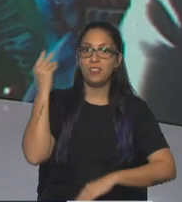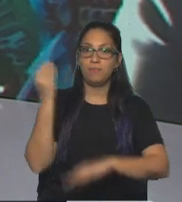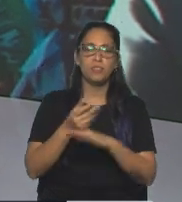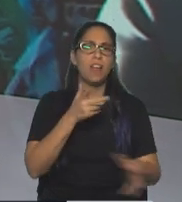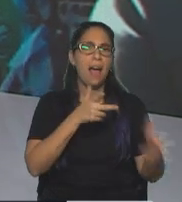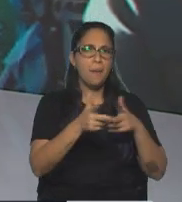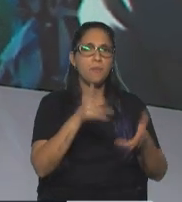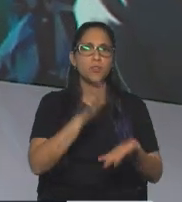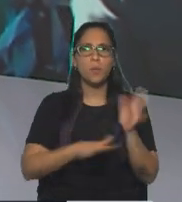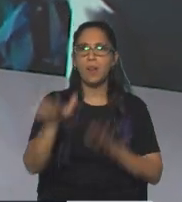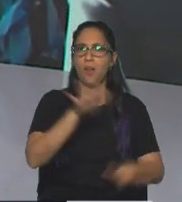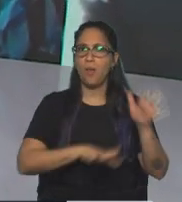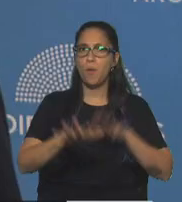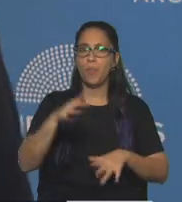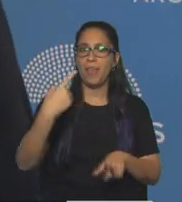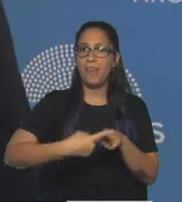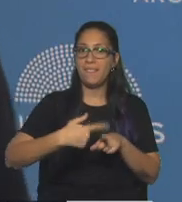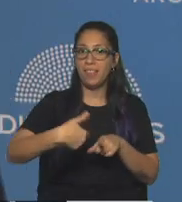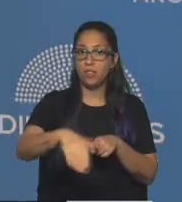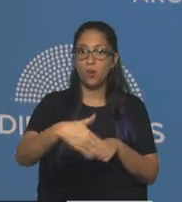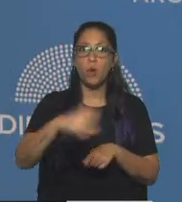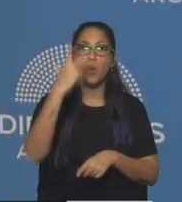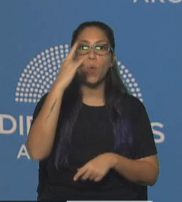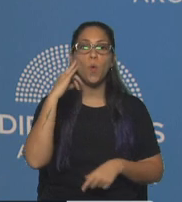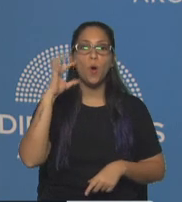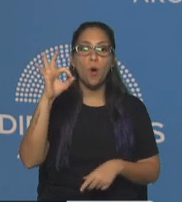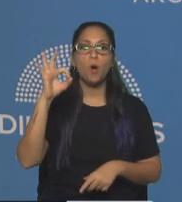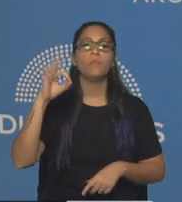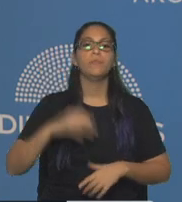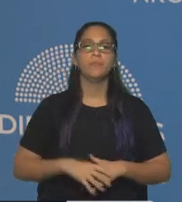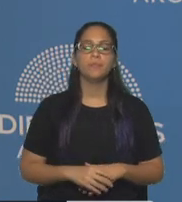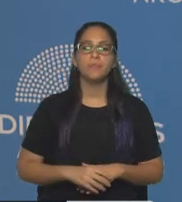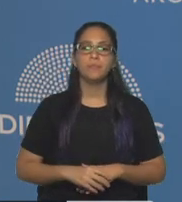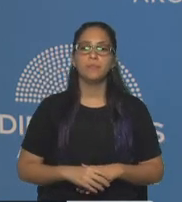la organización de este evento con Hugo Yasky. Creo que la vicepresidenta